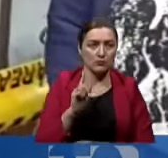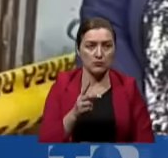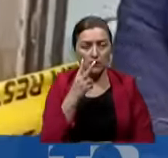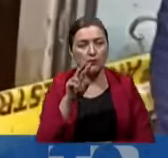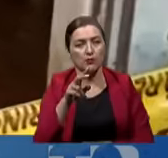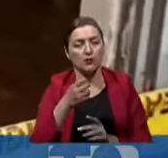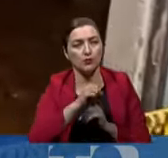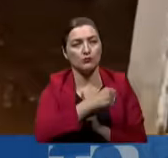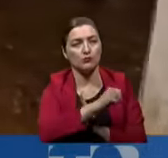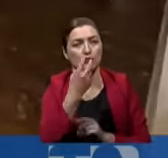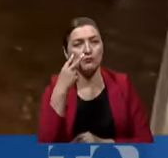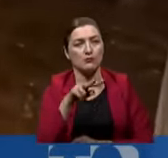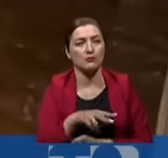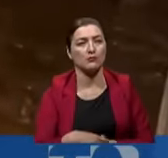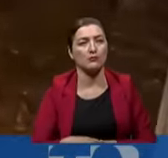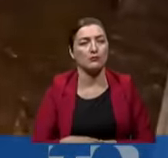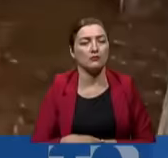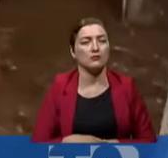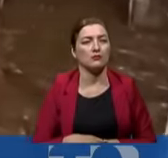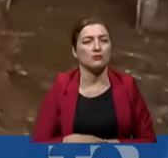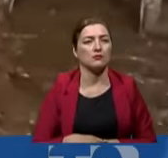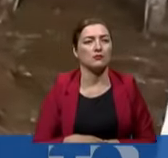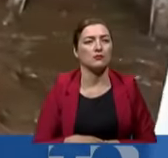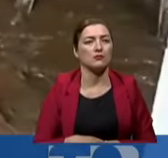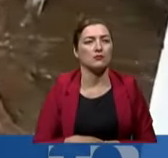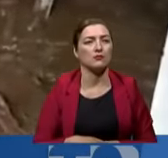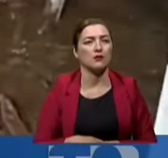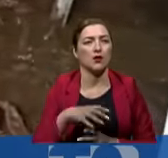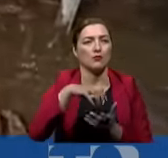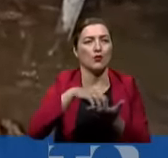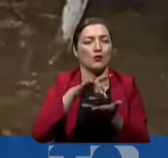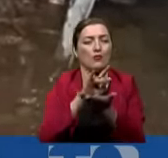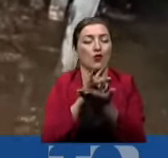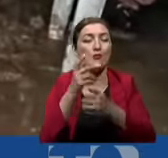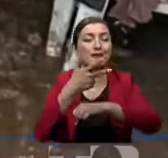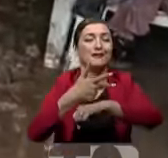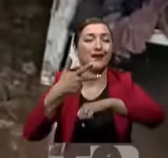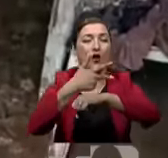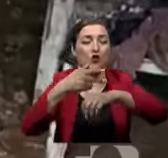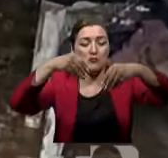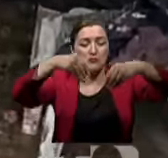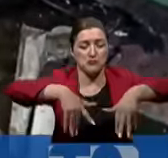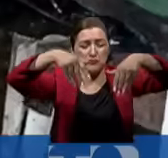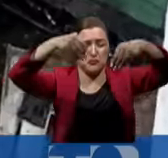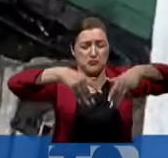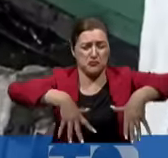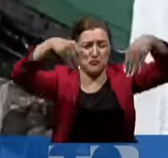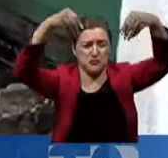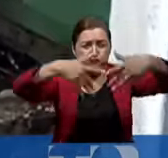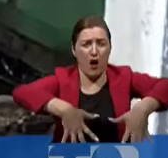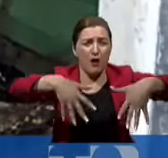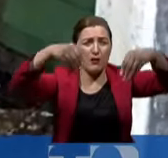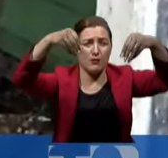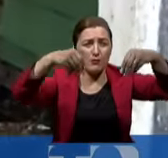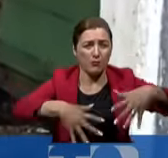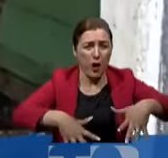esta vivienda, amigos, de acá en la provincia de Bolívar. 3 horas bastó para que las fuertes lluvias con